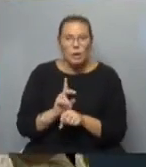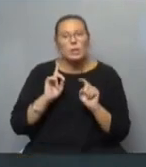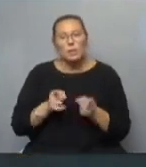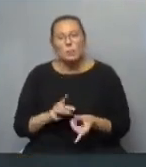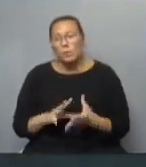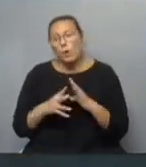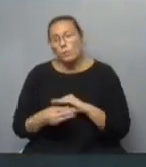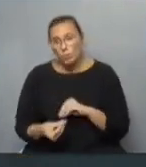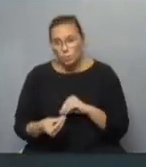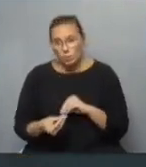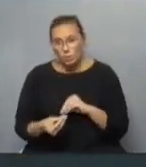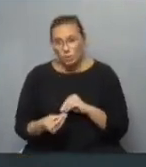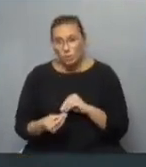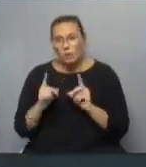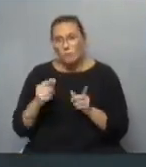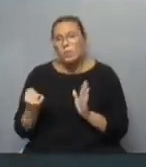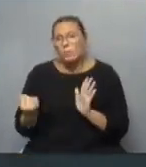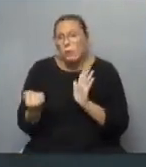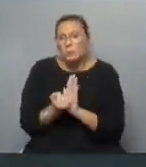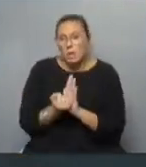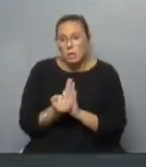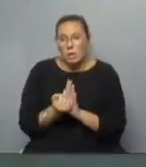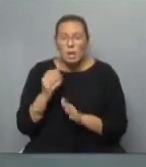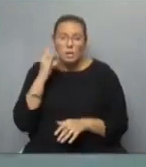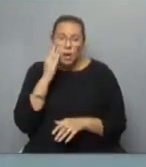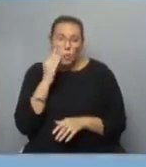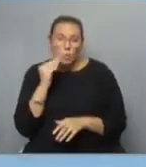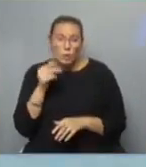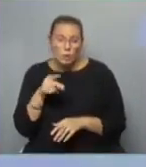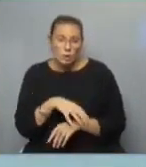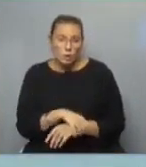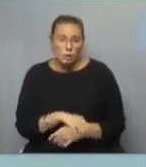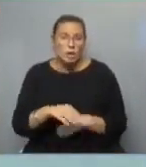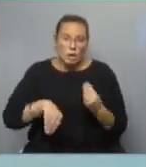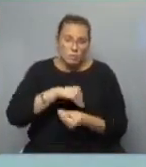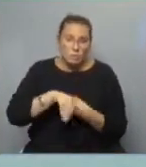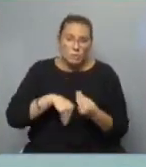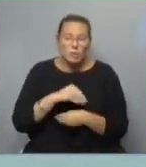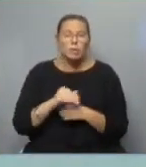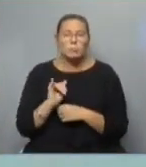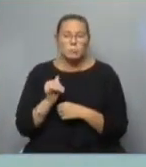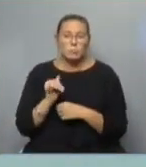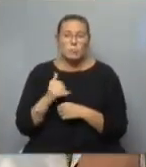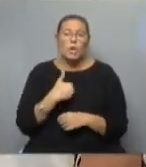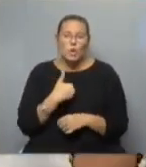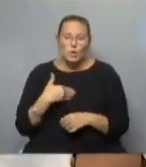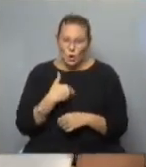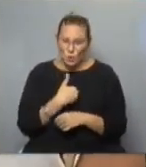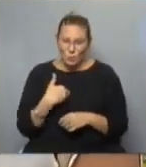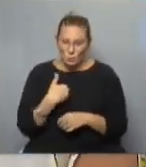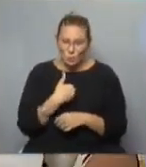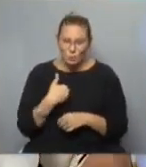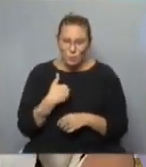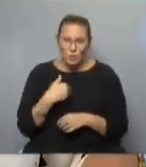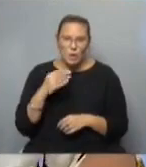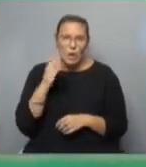como una estigmatización, claro. De la vejez dentro roles. De la familia muchas claro. veces. Sobre todo en las mujeres, ponen, ¿no?